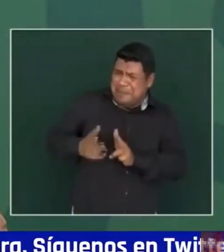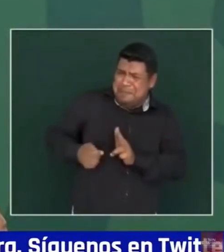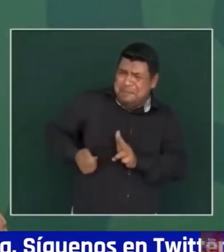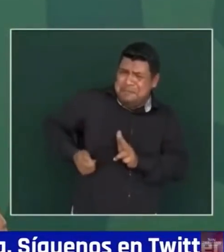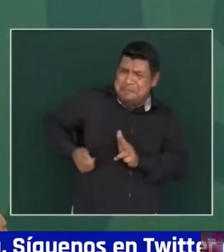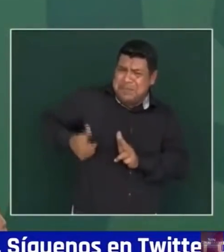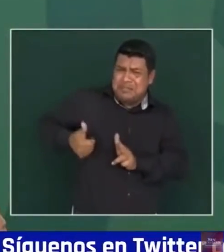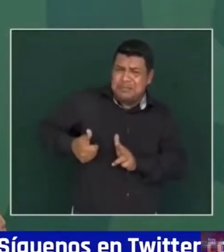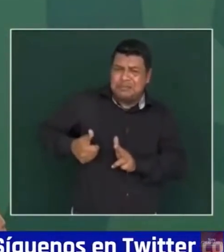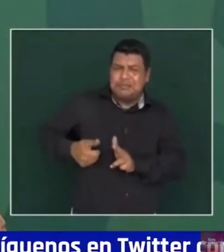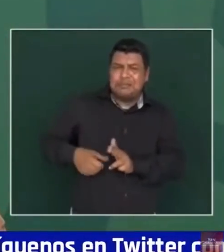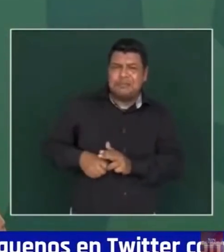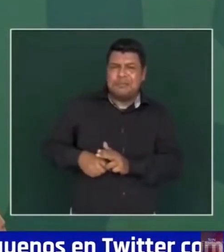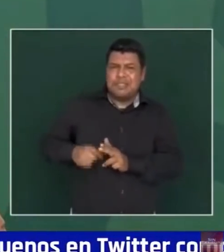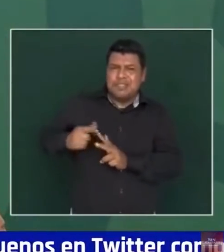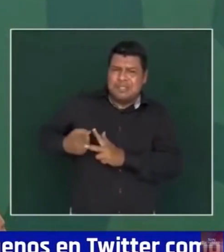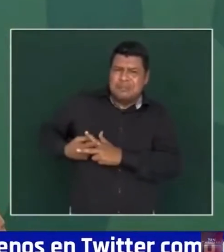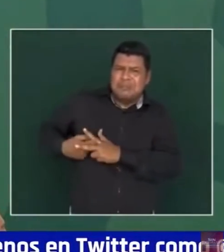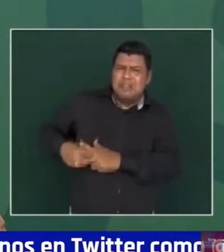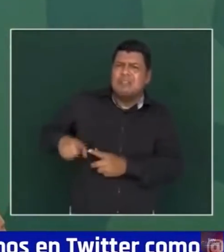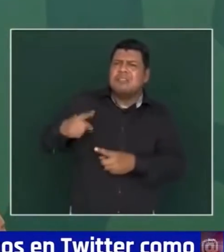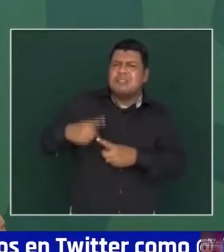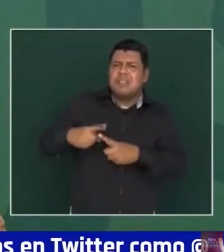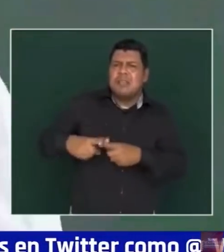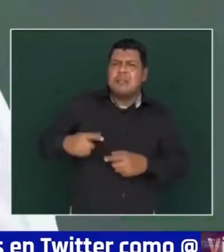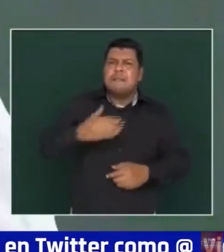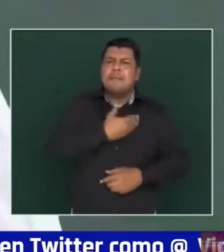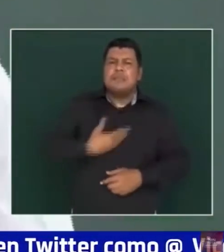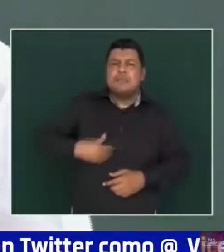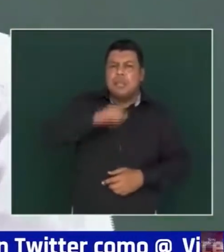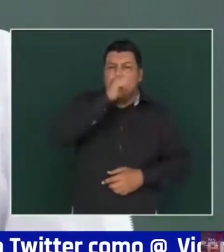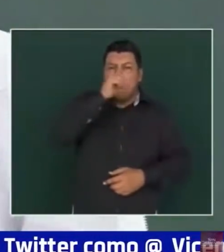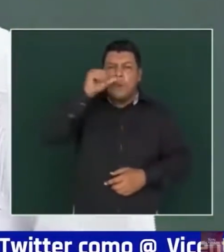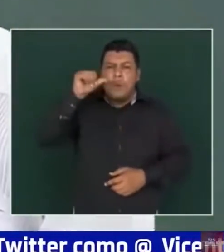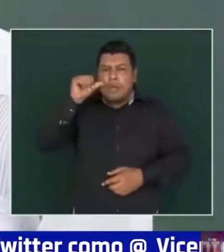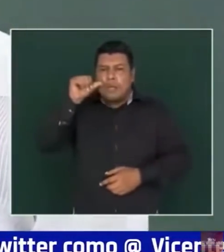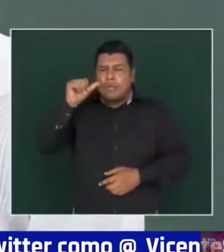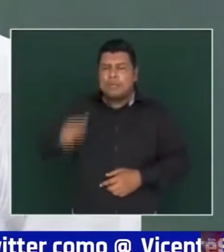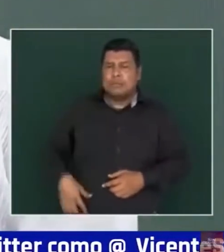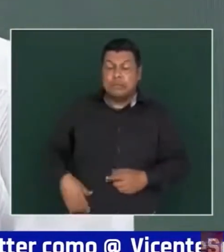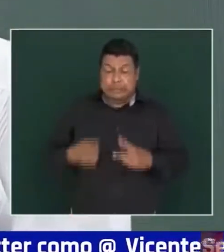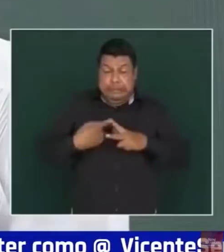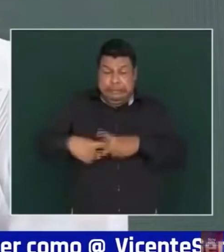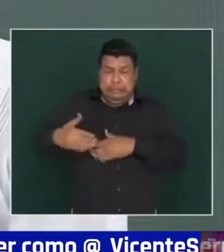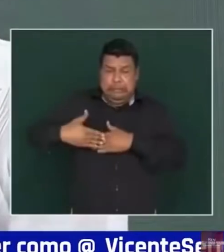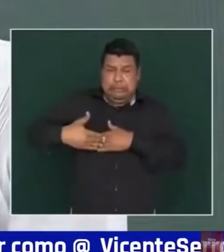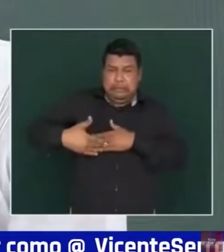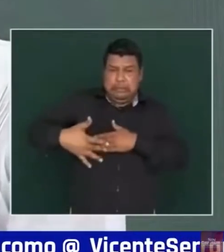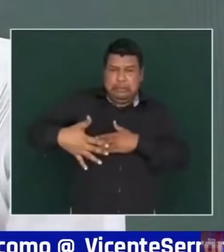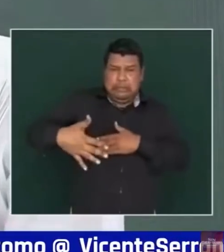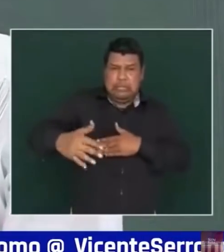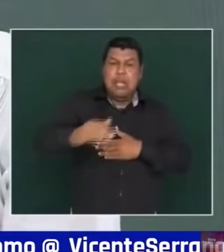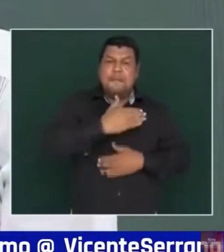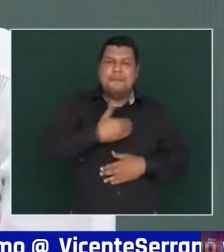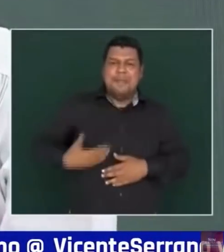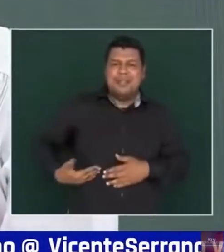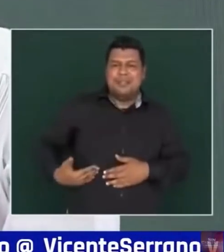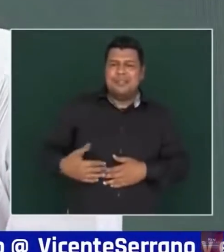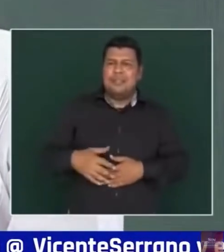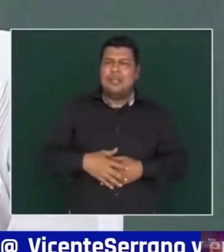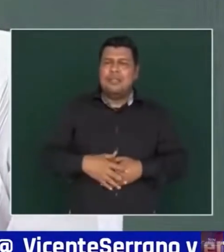Desarrollo. Entonces eso fue muy significativo, porque dijo, ahora sí, este plan no tiene nada que ver con las